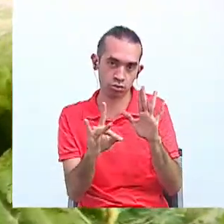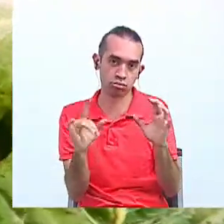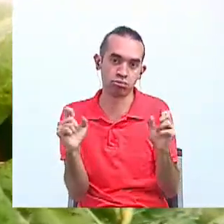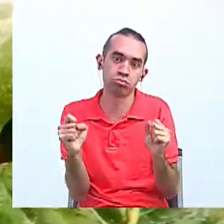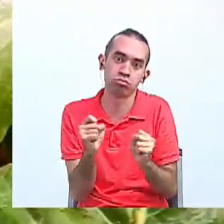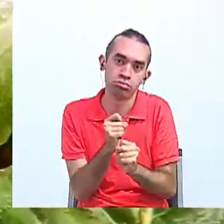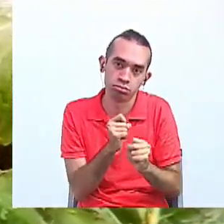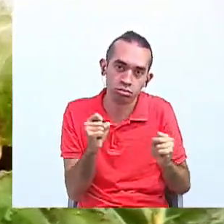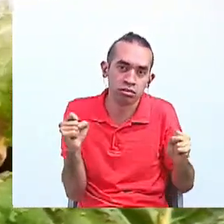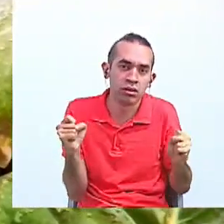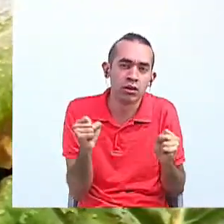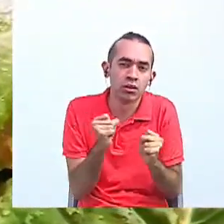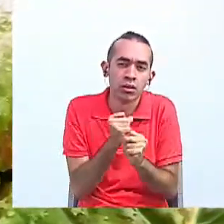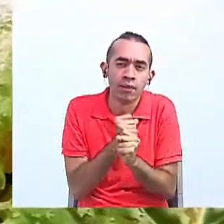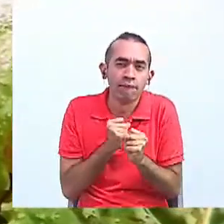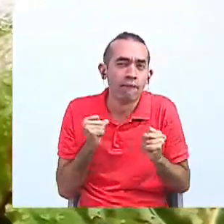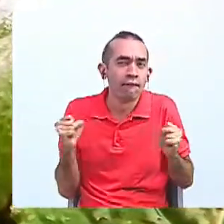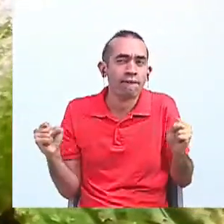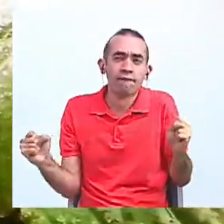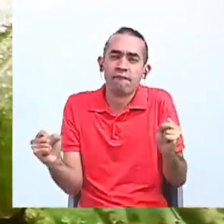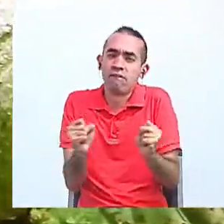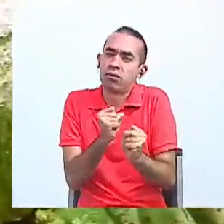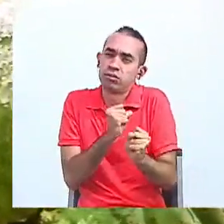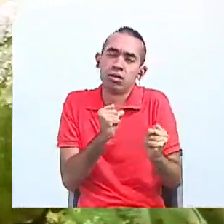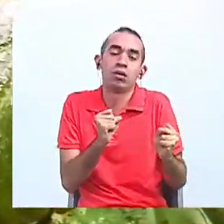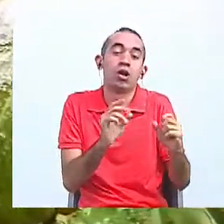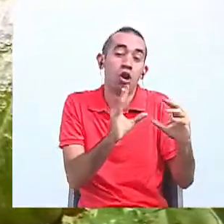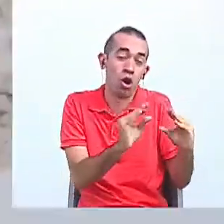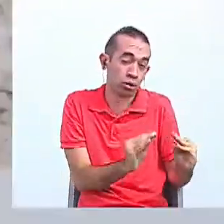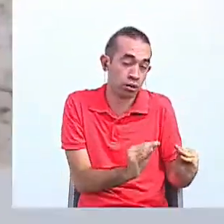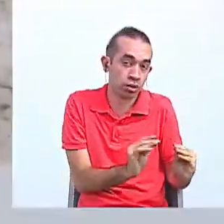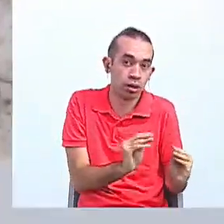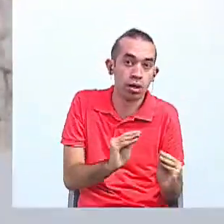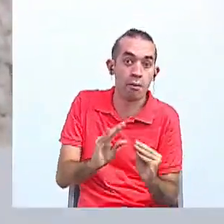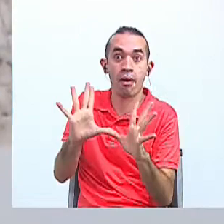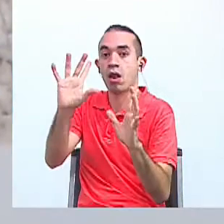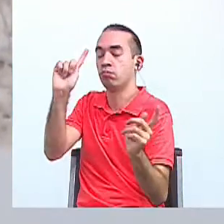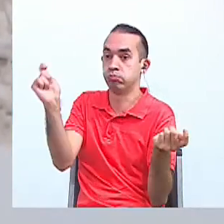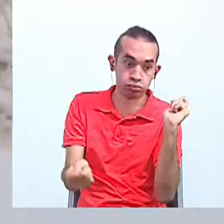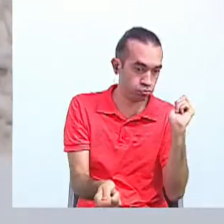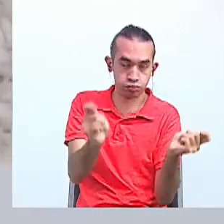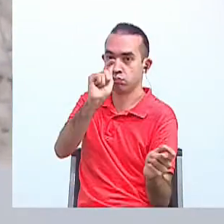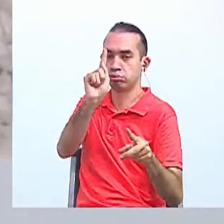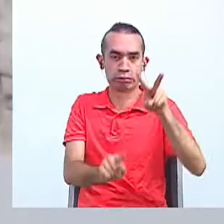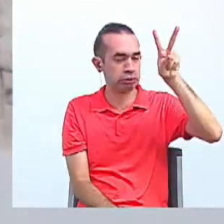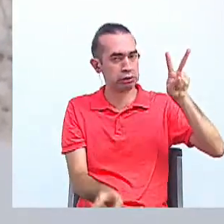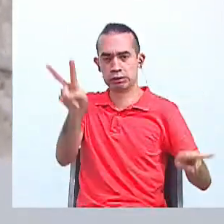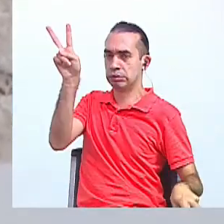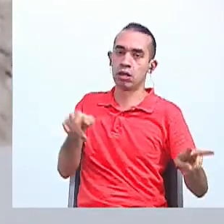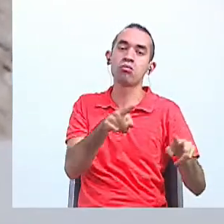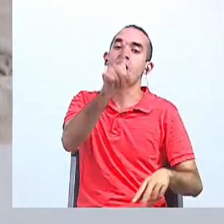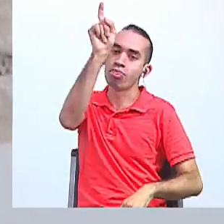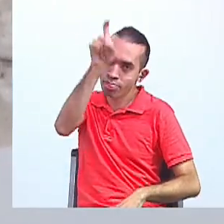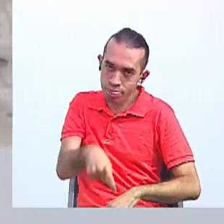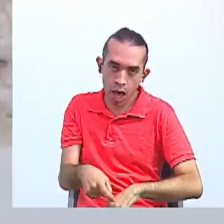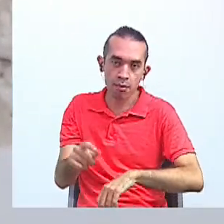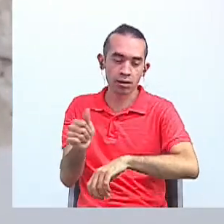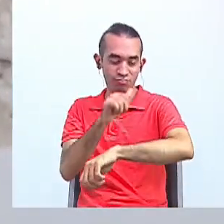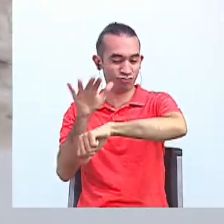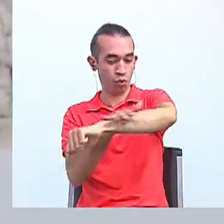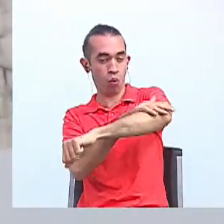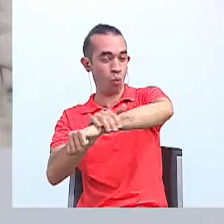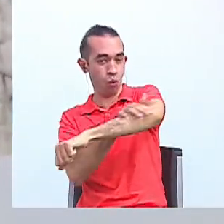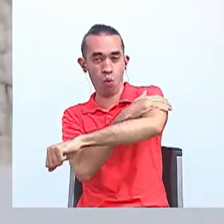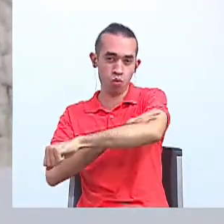las temperaturas tendrían grandes cambios entre día y noche. Y tendrás que embadurnarte de protector solar. Incluso